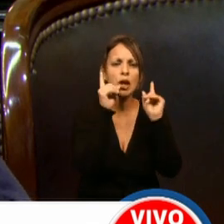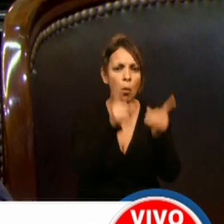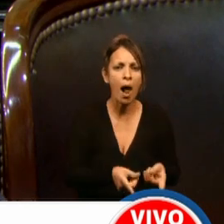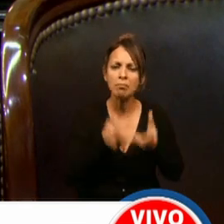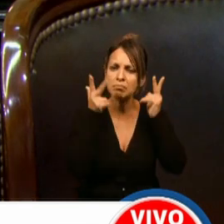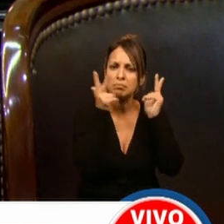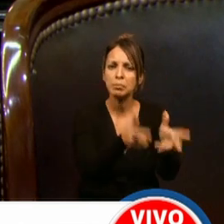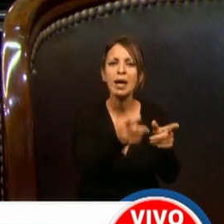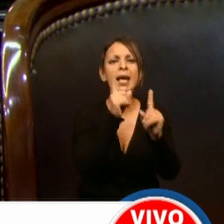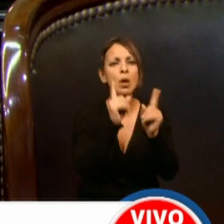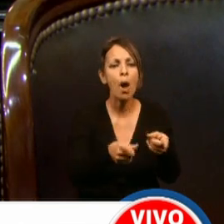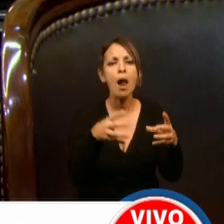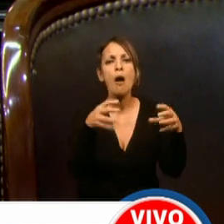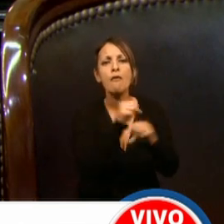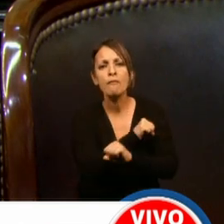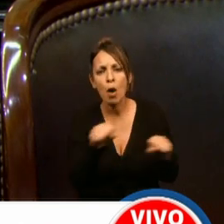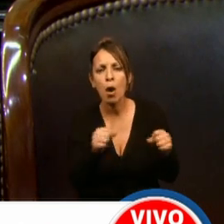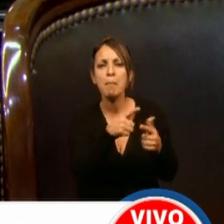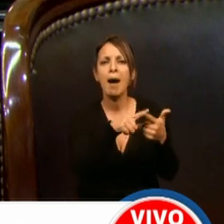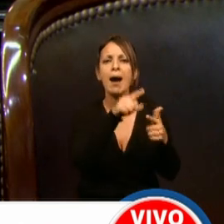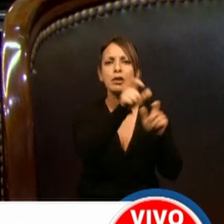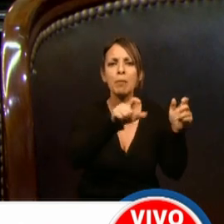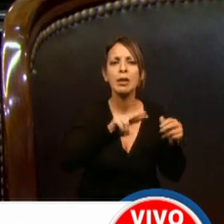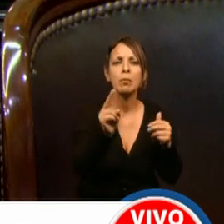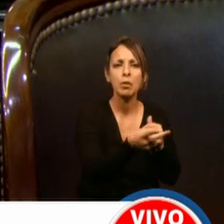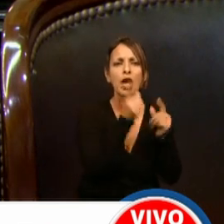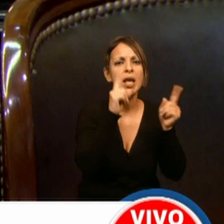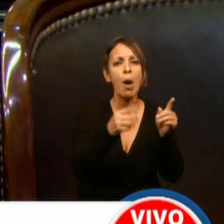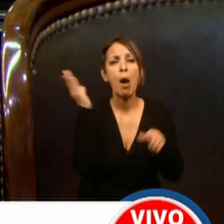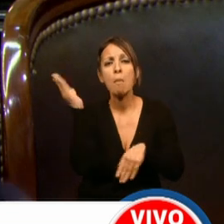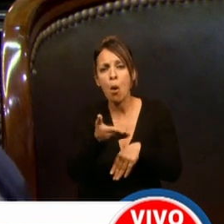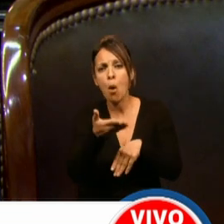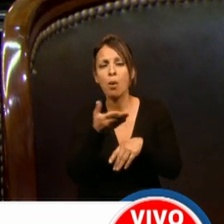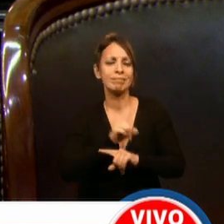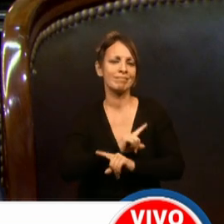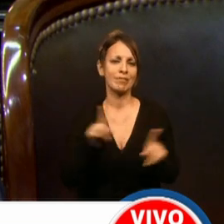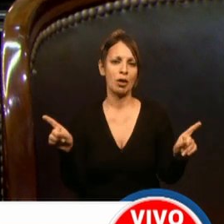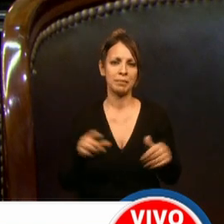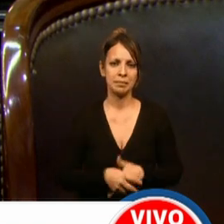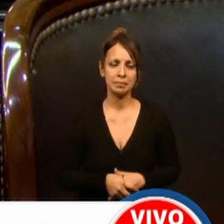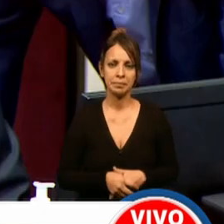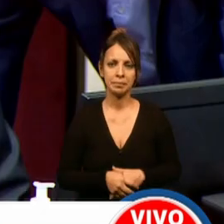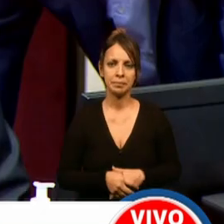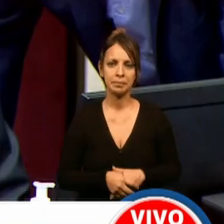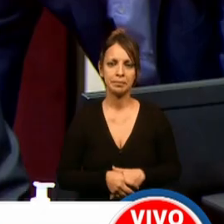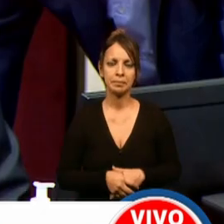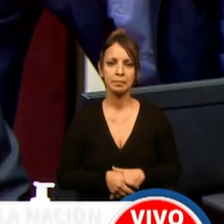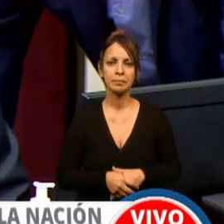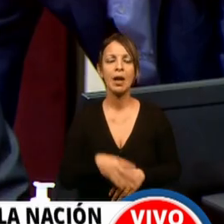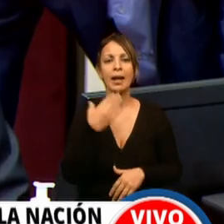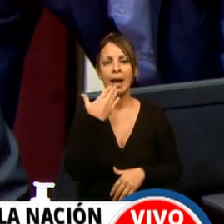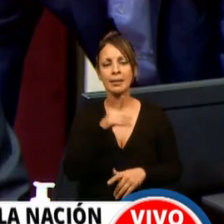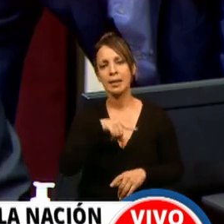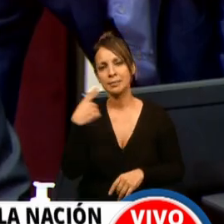bomba de los fusilamientos de los compañeros muertos no nos han vencido traje a diputados en el uso de la